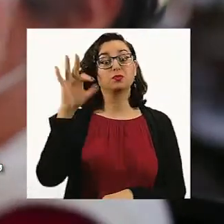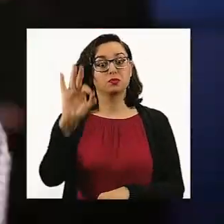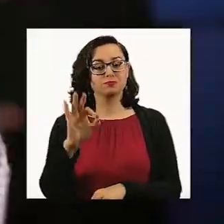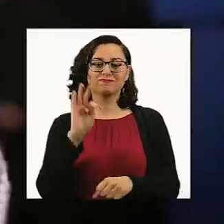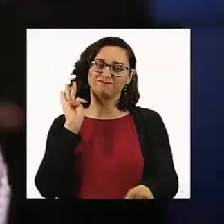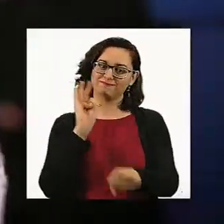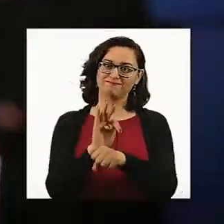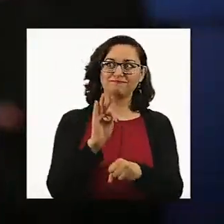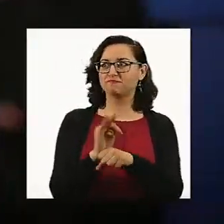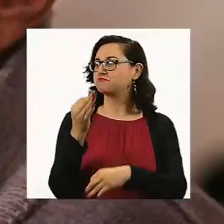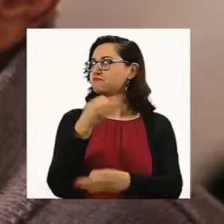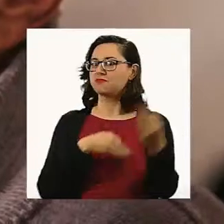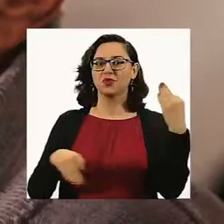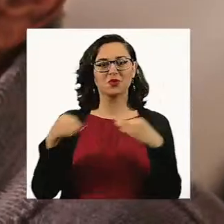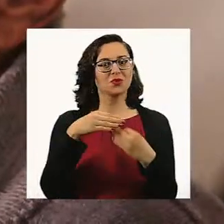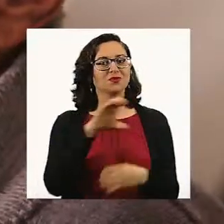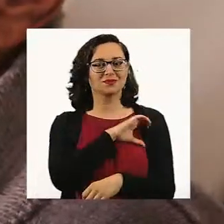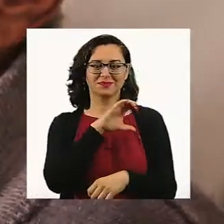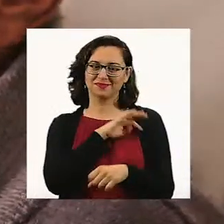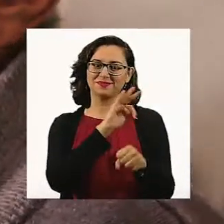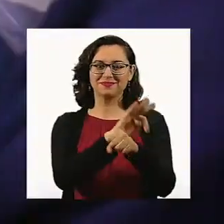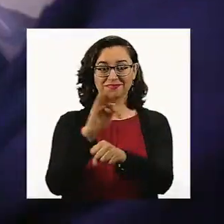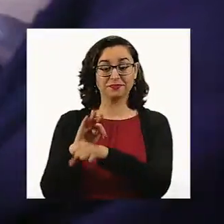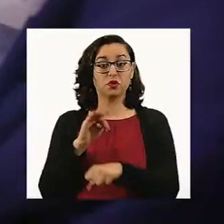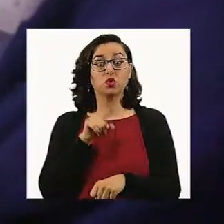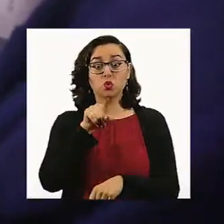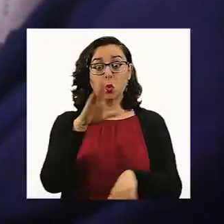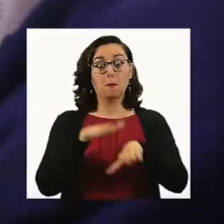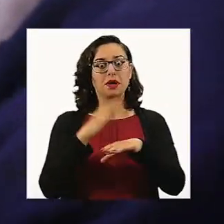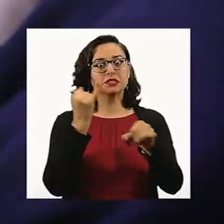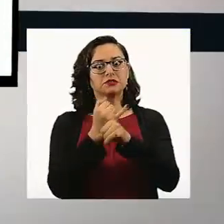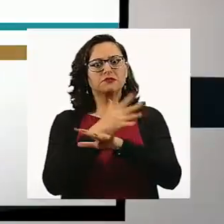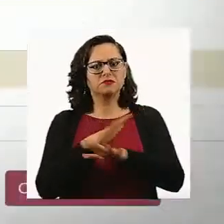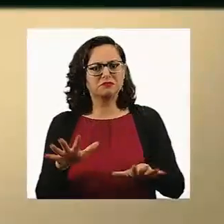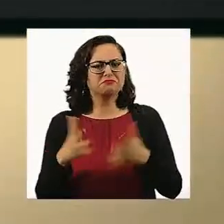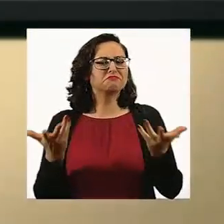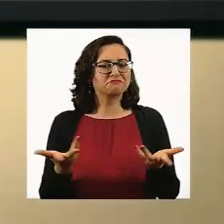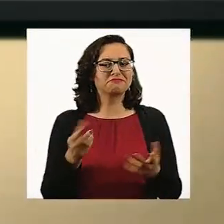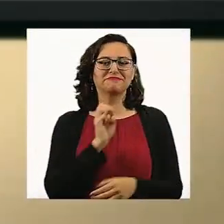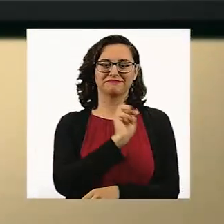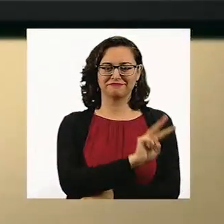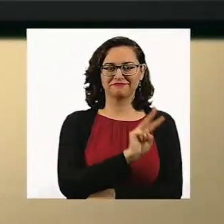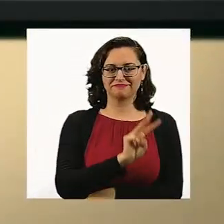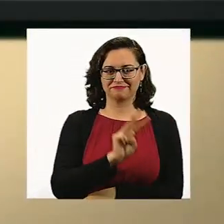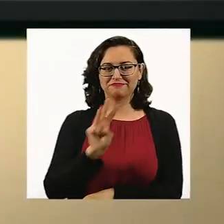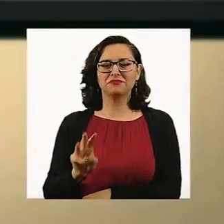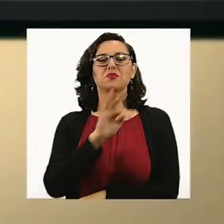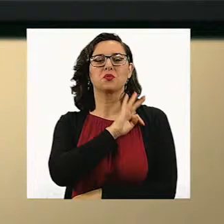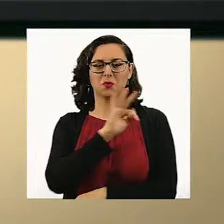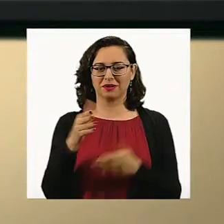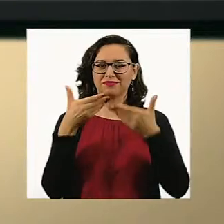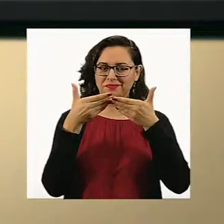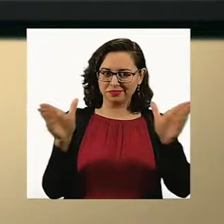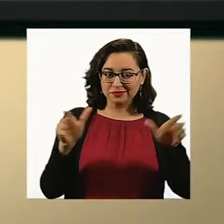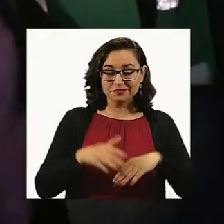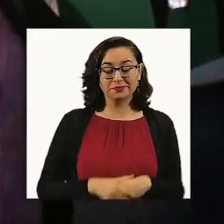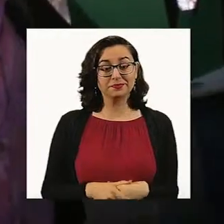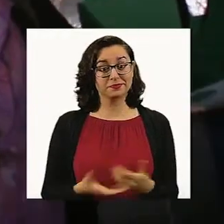voluntaria. Te protege y protege a quienes queremos. Si quieres más información, visita mivacuna.salud.gov.mx